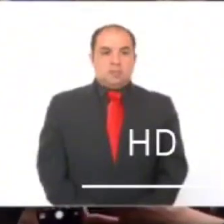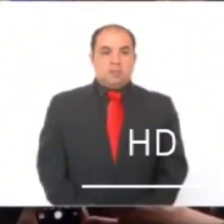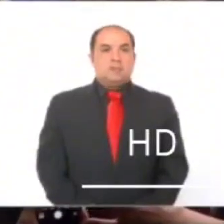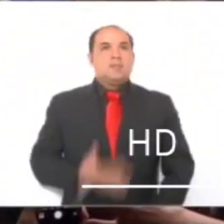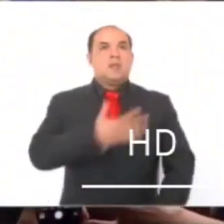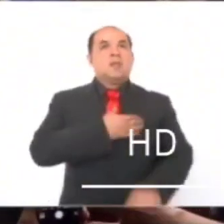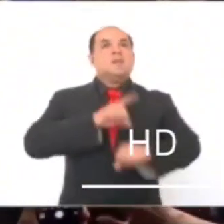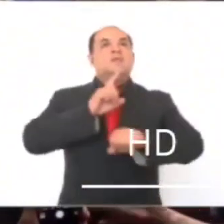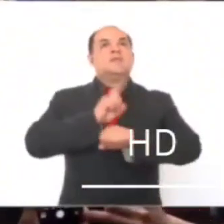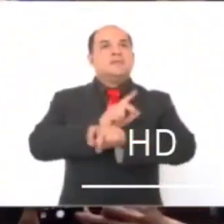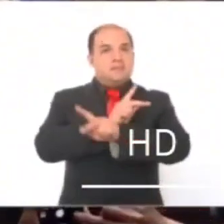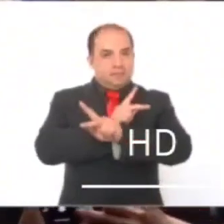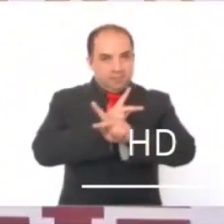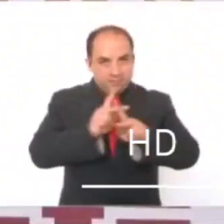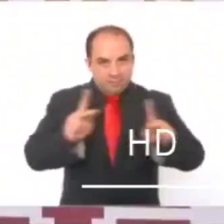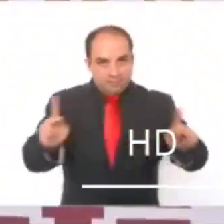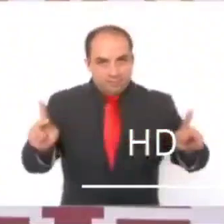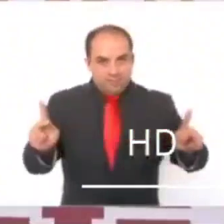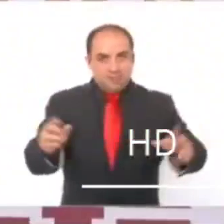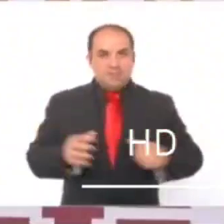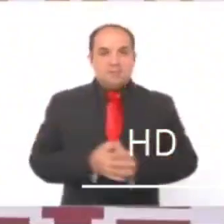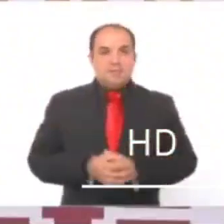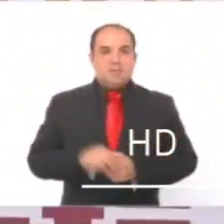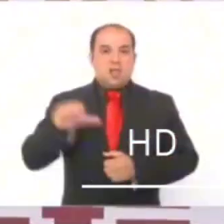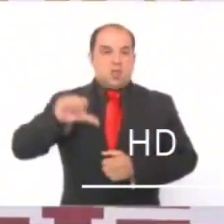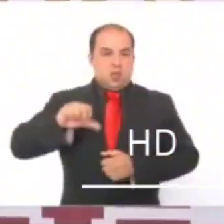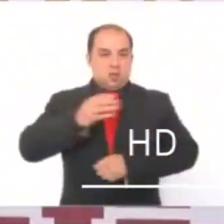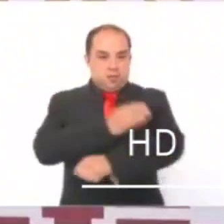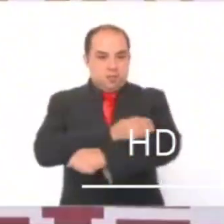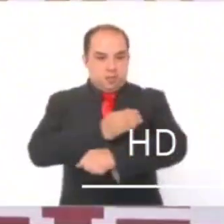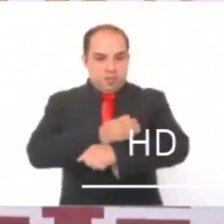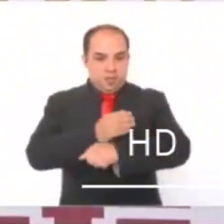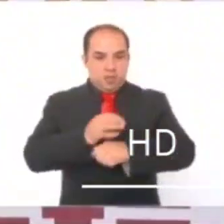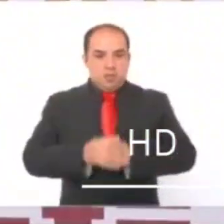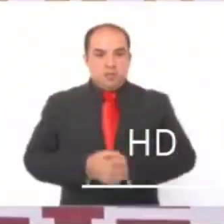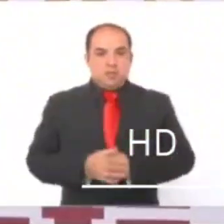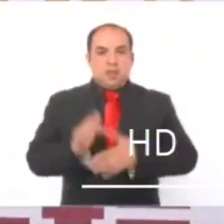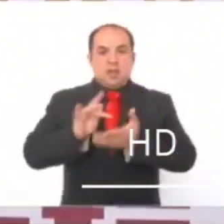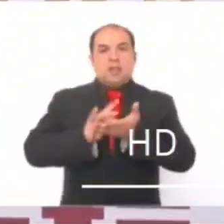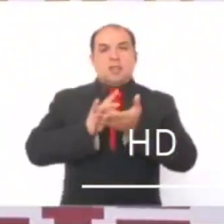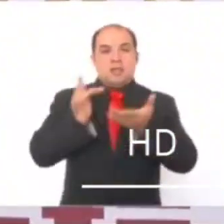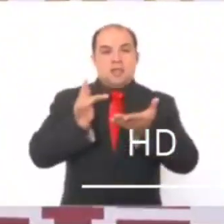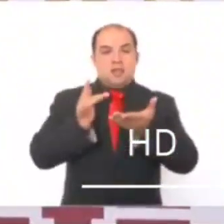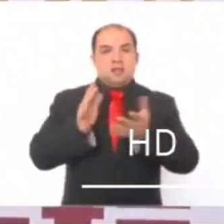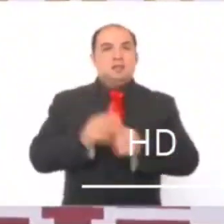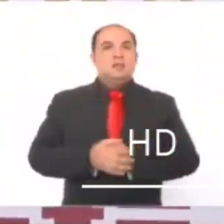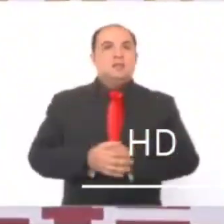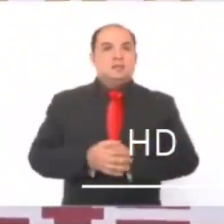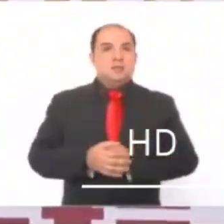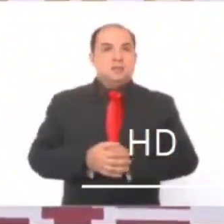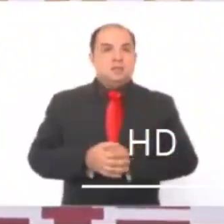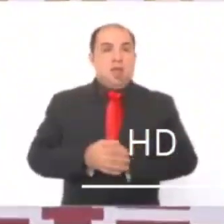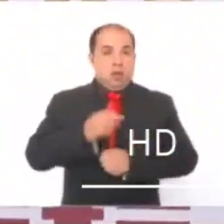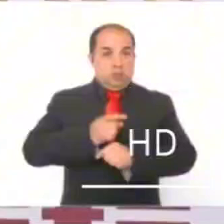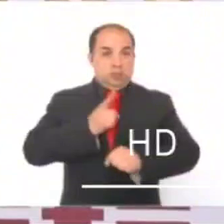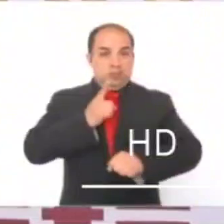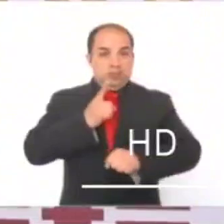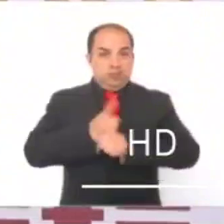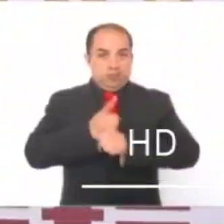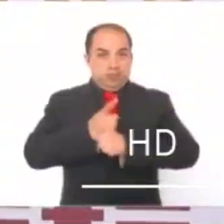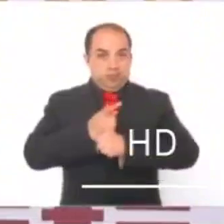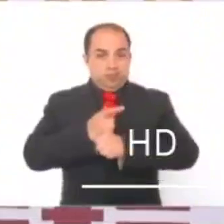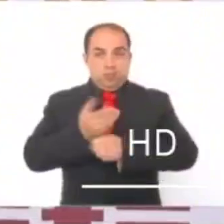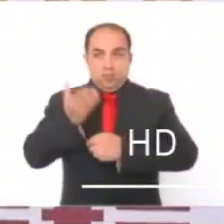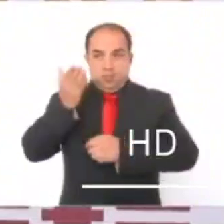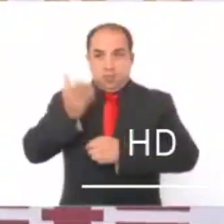Muy buenos días tengan todas las personas que el día de hoy nos acompañan. Muchísimas gracias por el espacio, al jefe